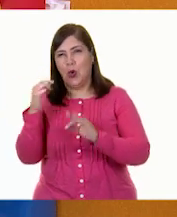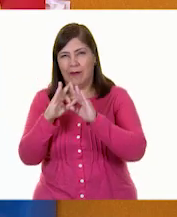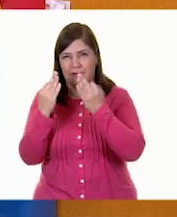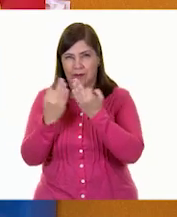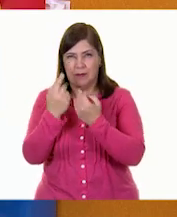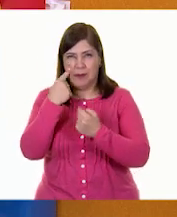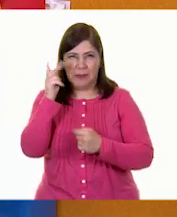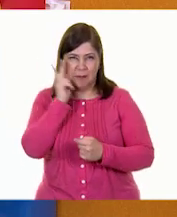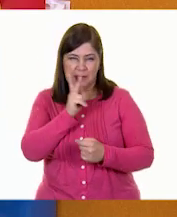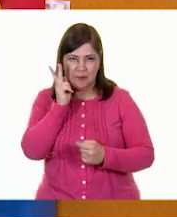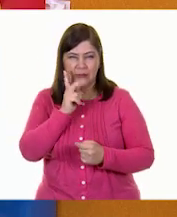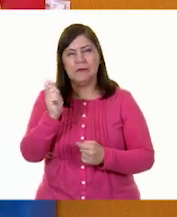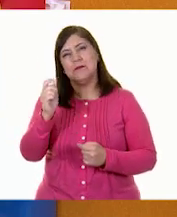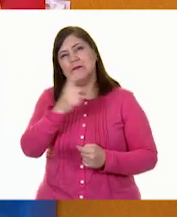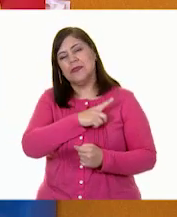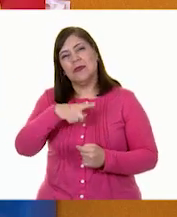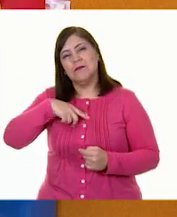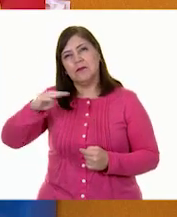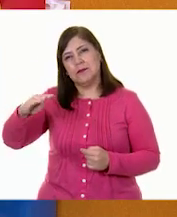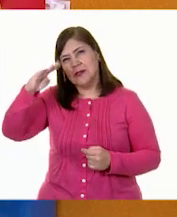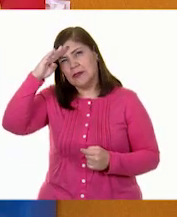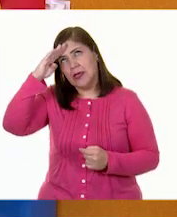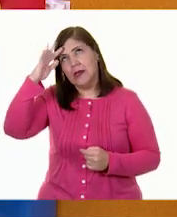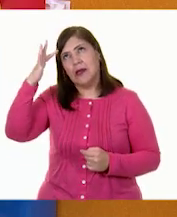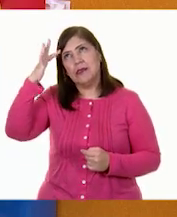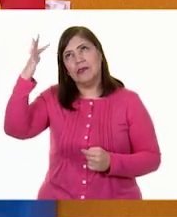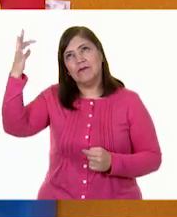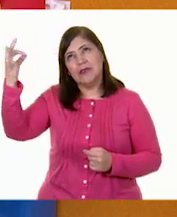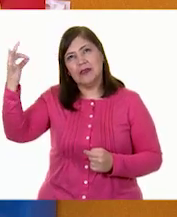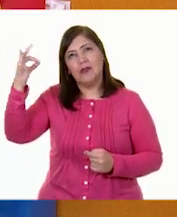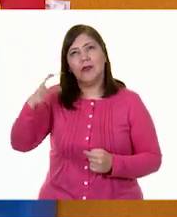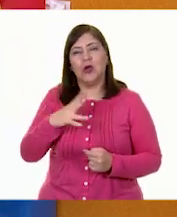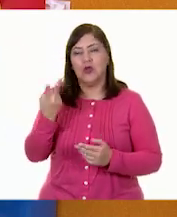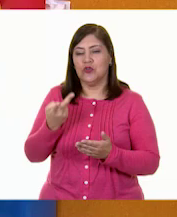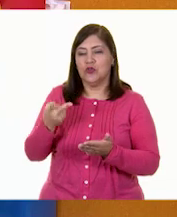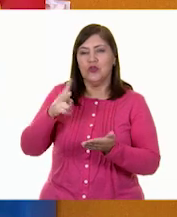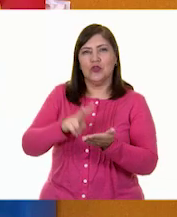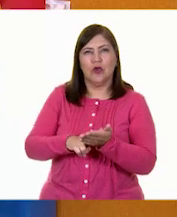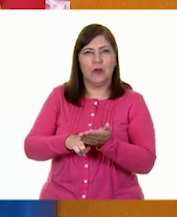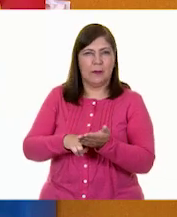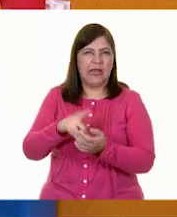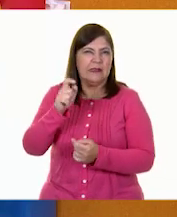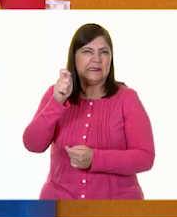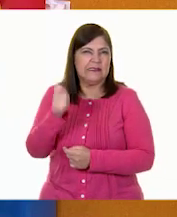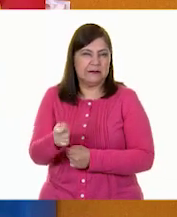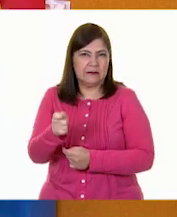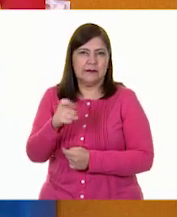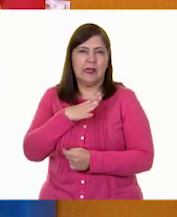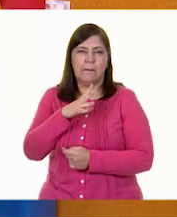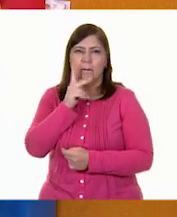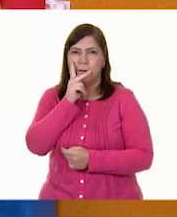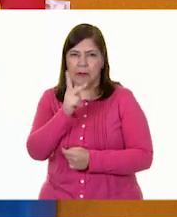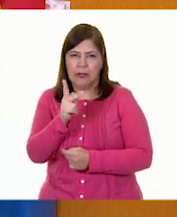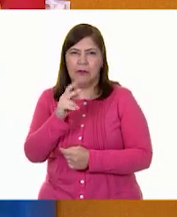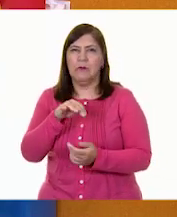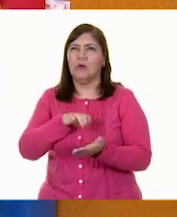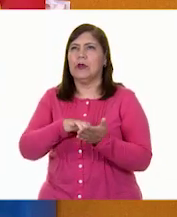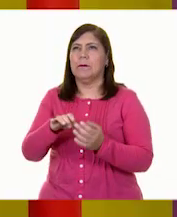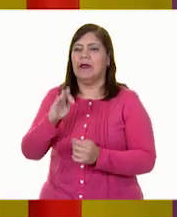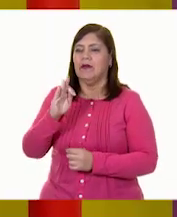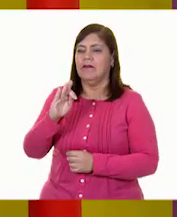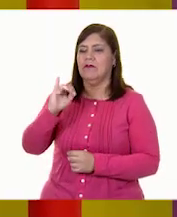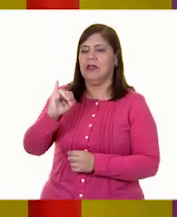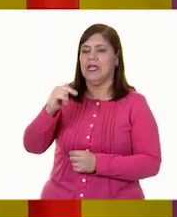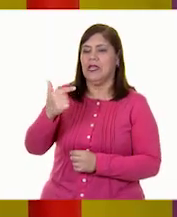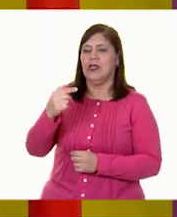ver. ¿Qué tal que ahora pensamos en adivinanzas que tengan un doble sentido en las palabras? Un sentido figurado.